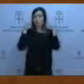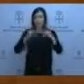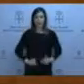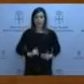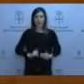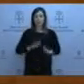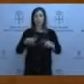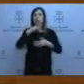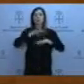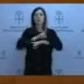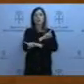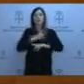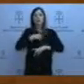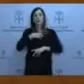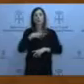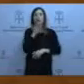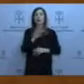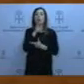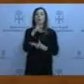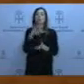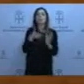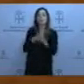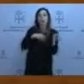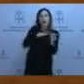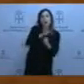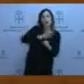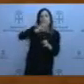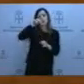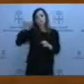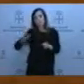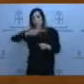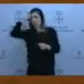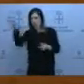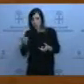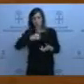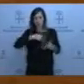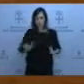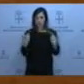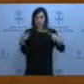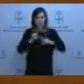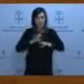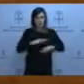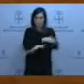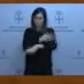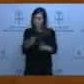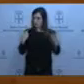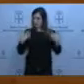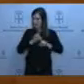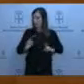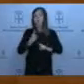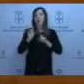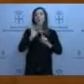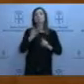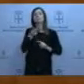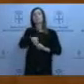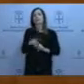que está en el ámbito de resolución de otras que no somos nosotros, ni nosotros ni el gobierno. Luego está la posibilidad de utilizar este trámite para